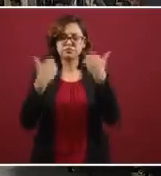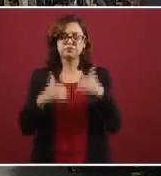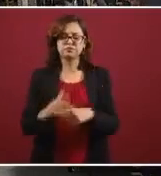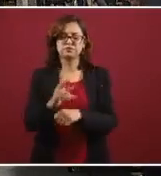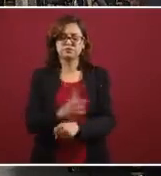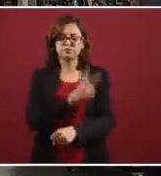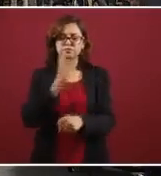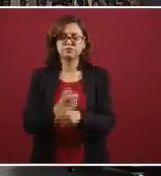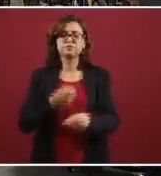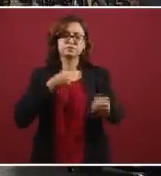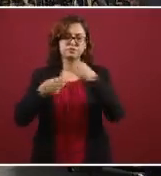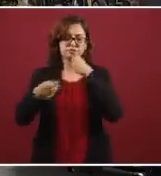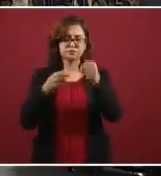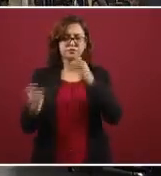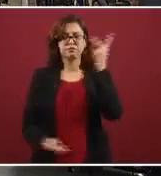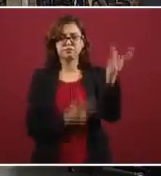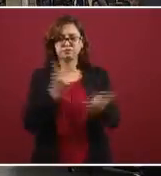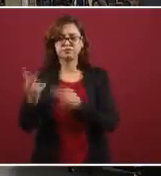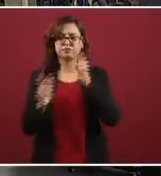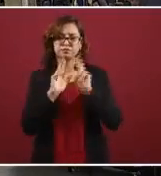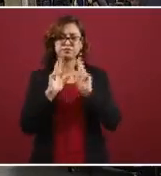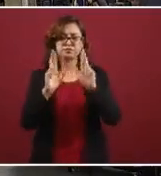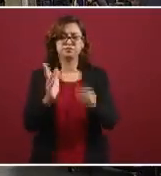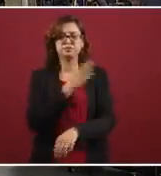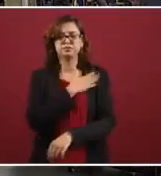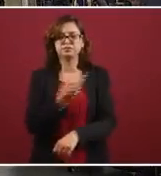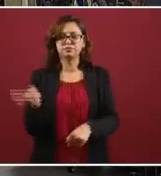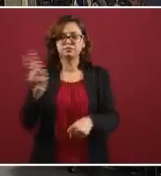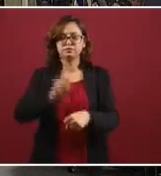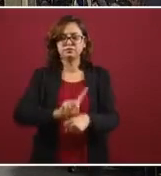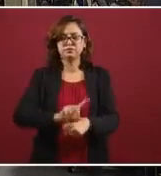con la conferencia de prensa. Buenos días.